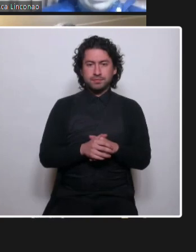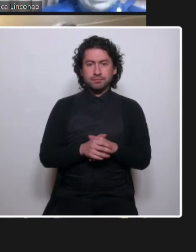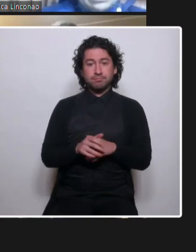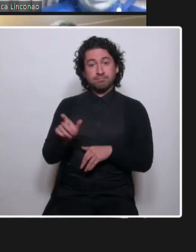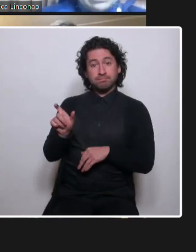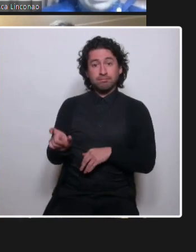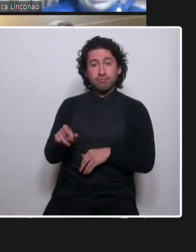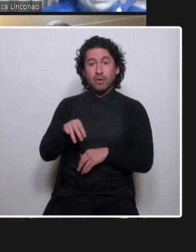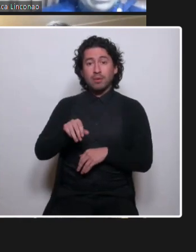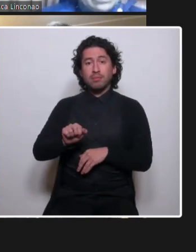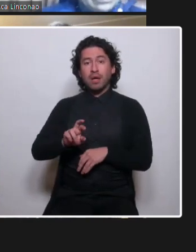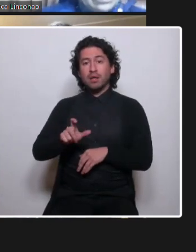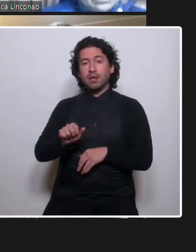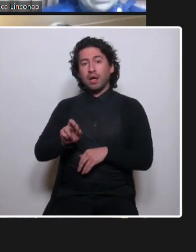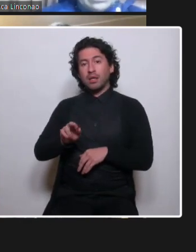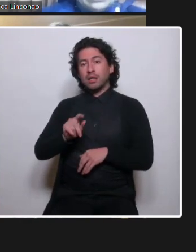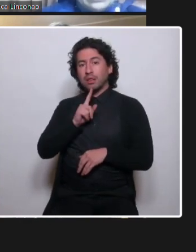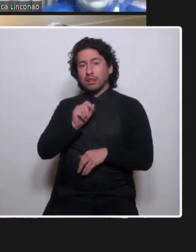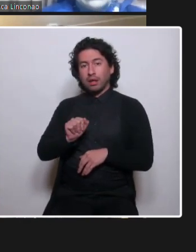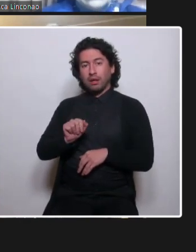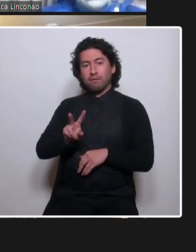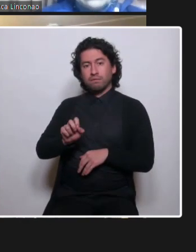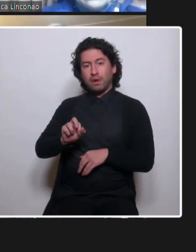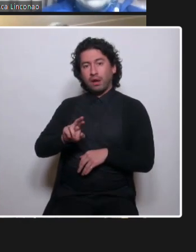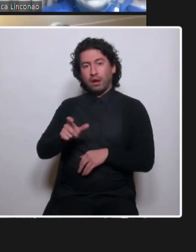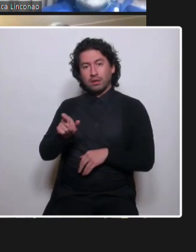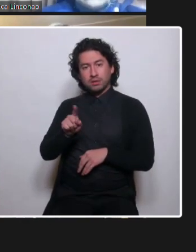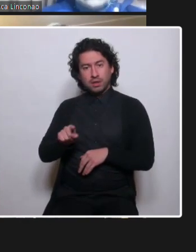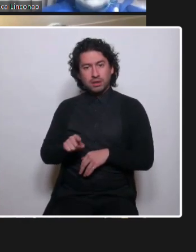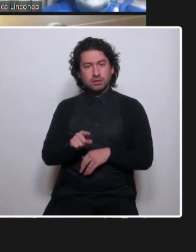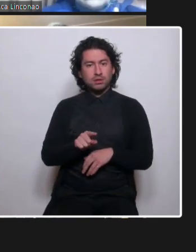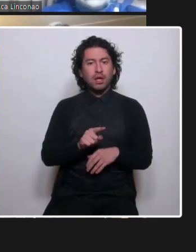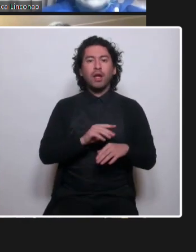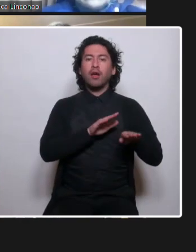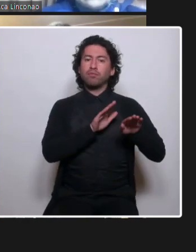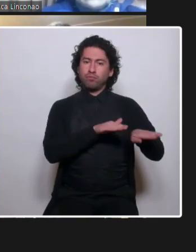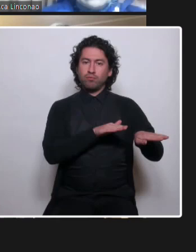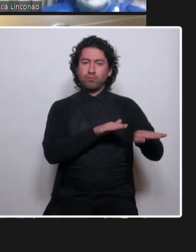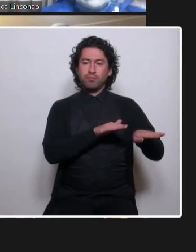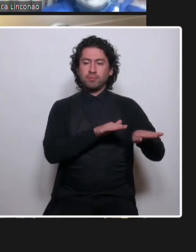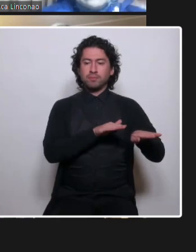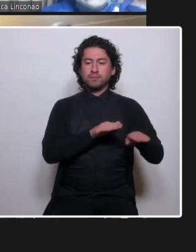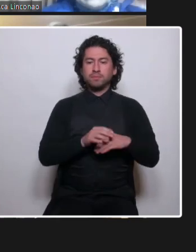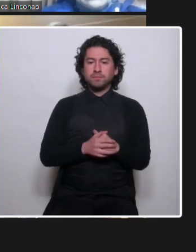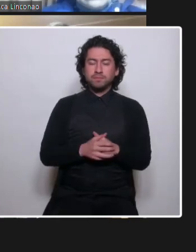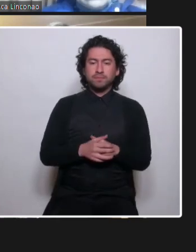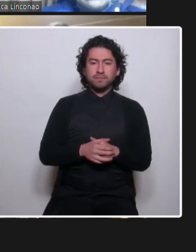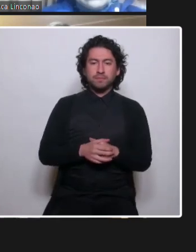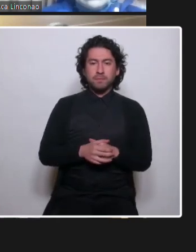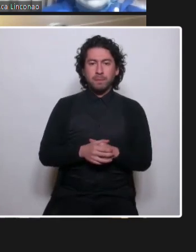Convencional Margarita Vargas. A favor, señor secretario.